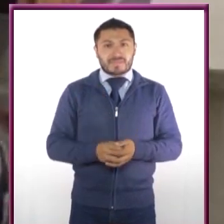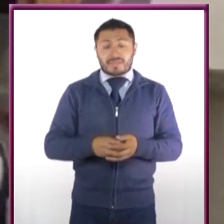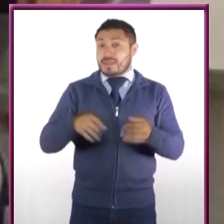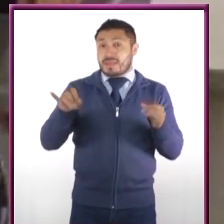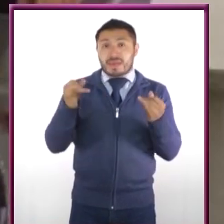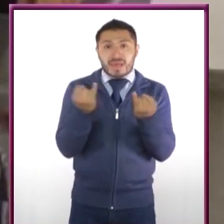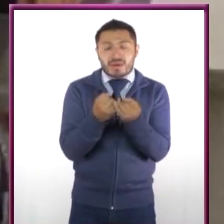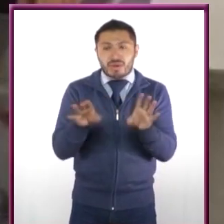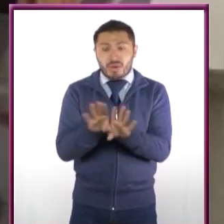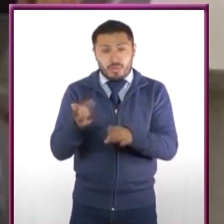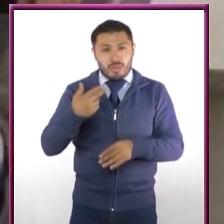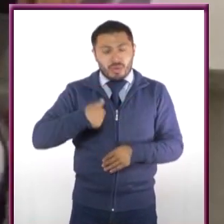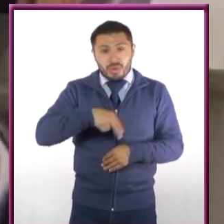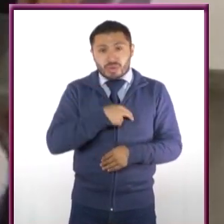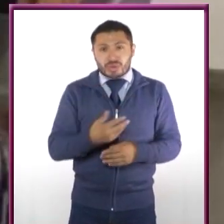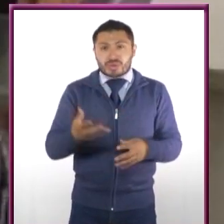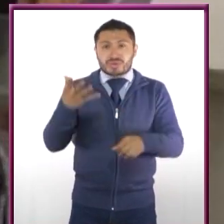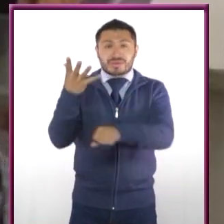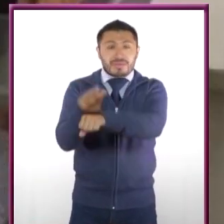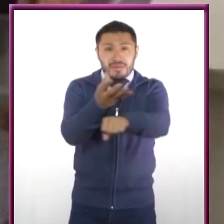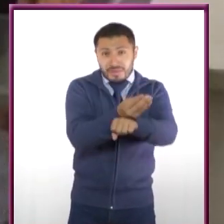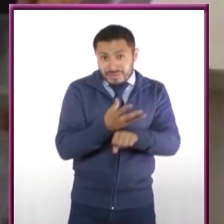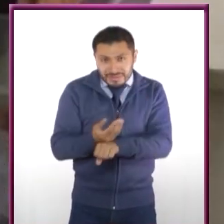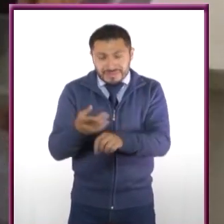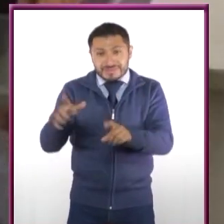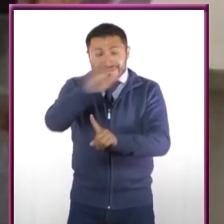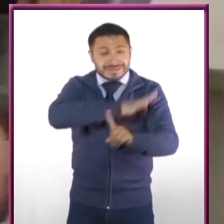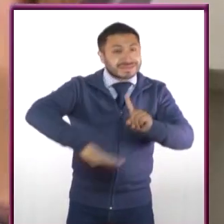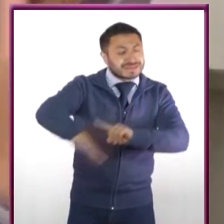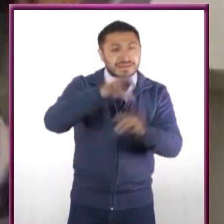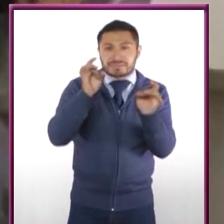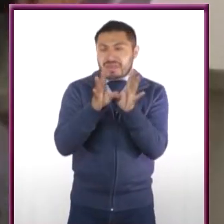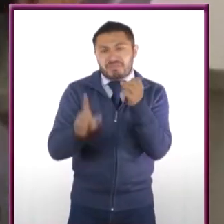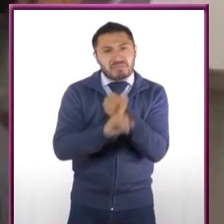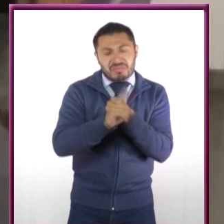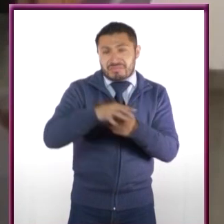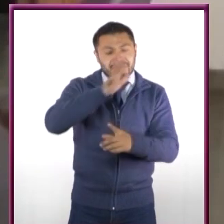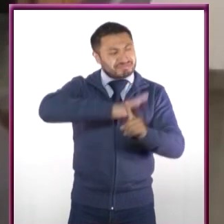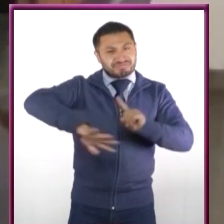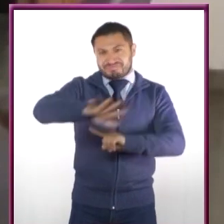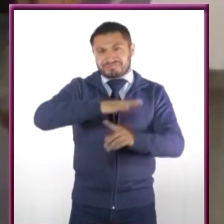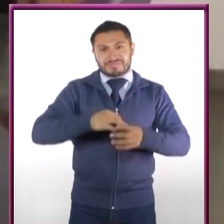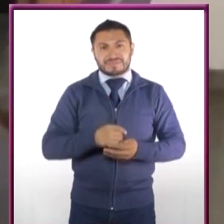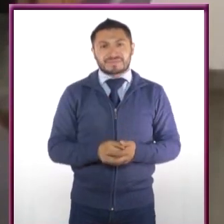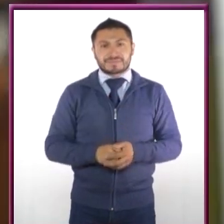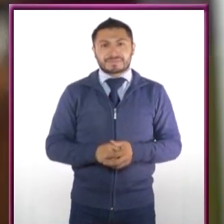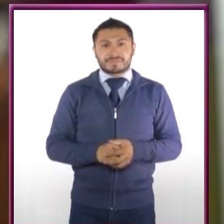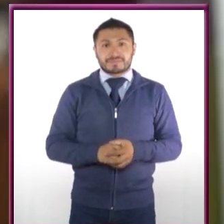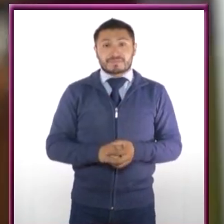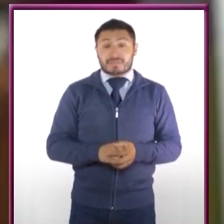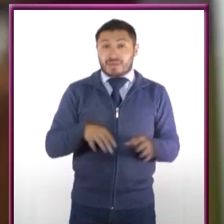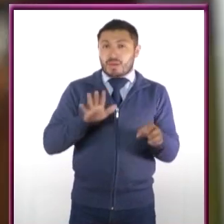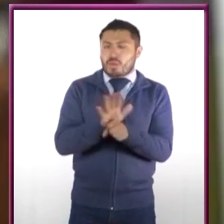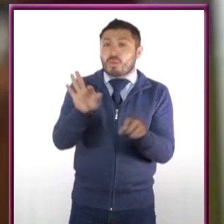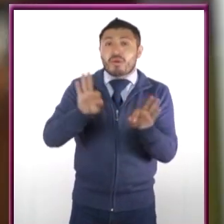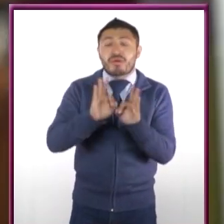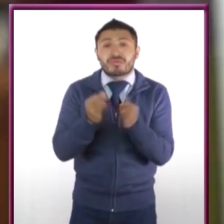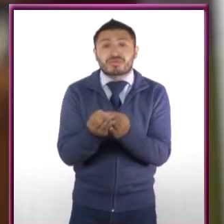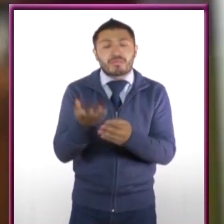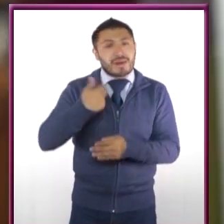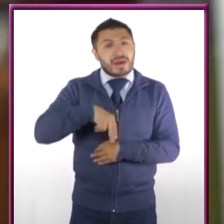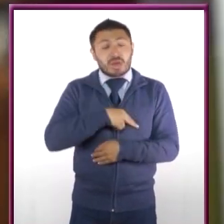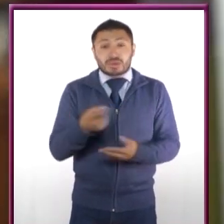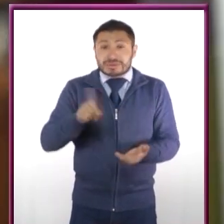es adaptativo, nos sirve mucho para adaptarnos a nuestras situaciones externas. ¿Y de qué forma